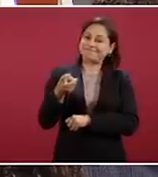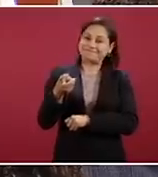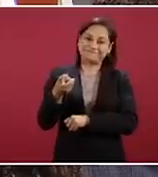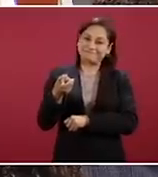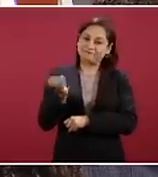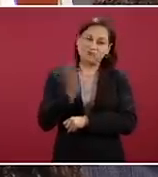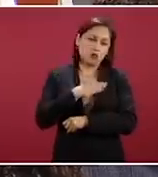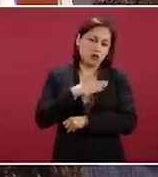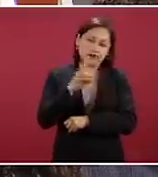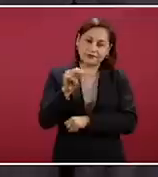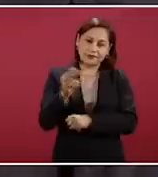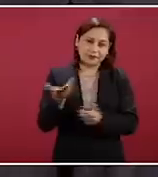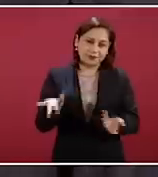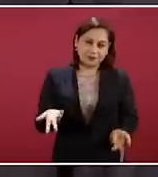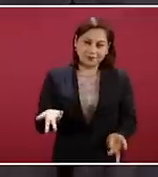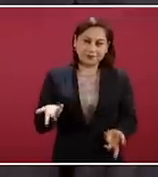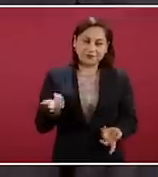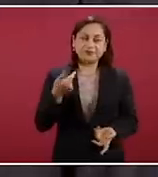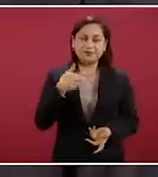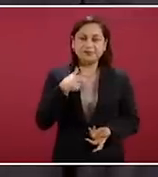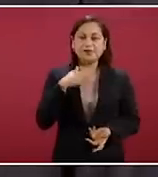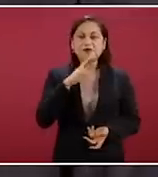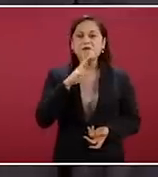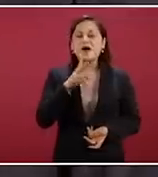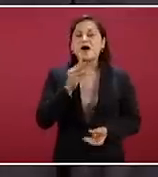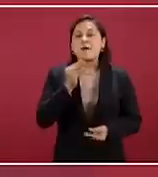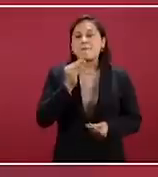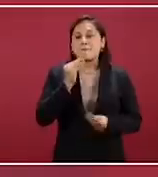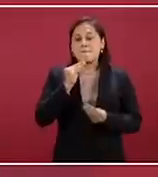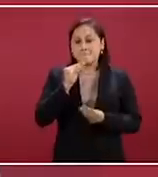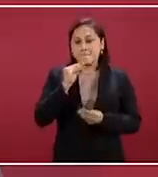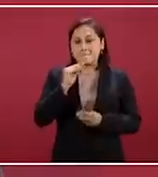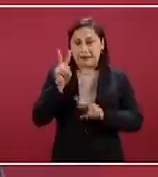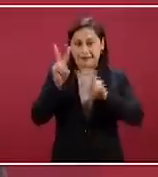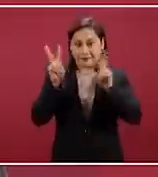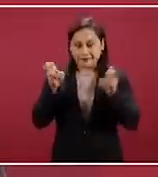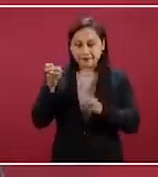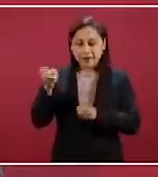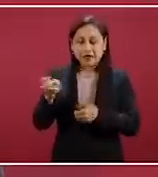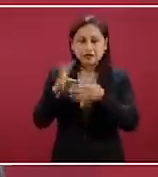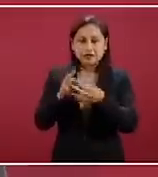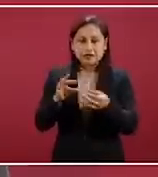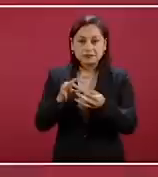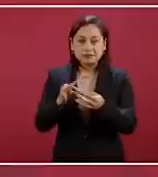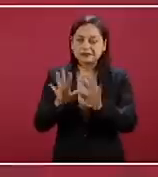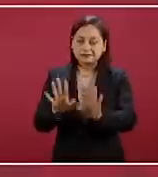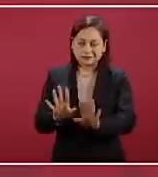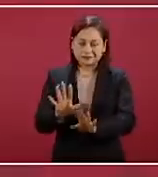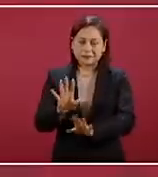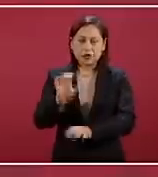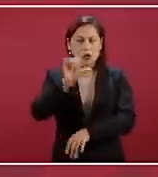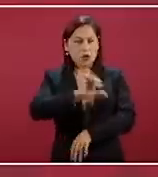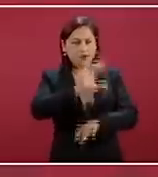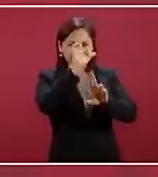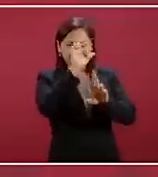sería prudente tratar el tema. Si les parece, mañana